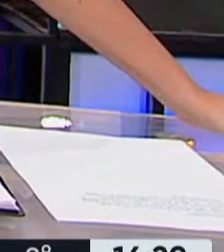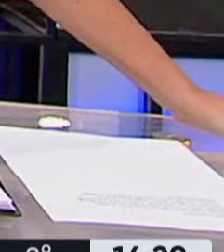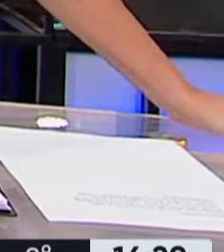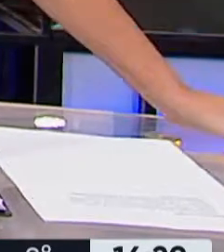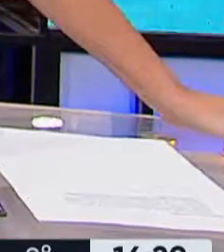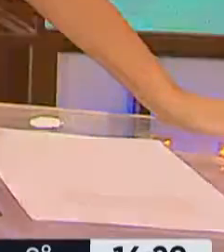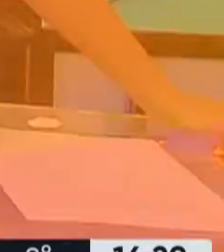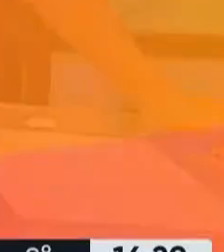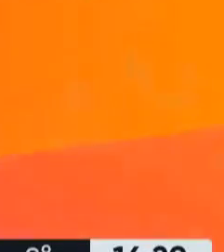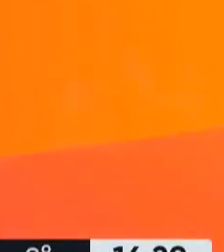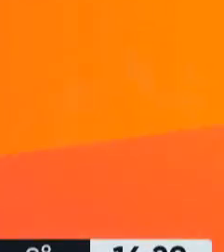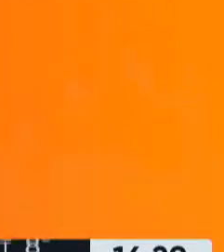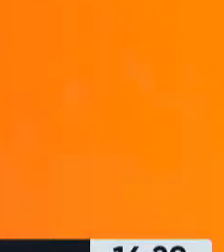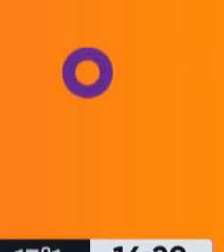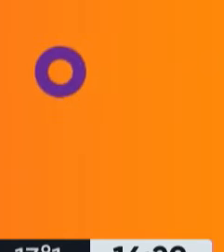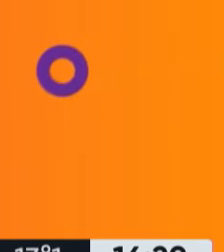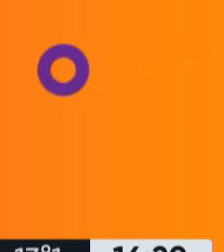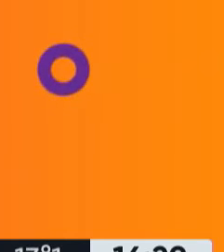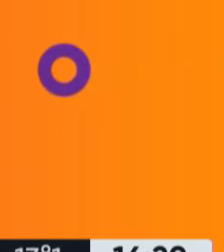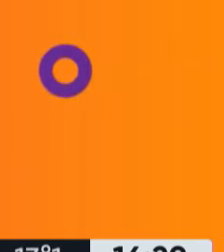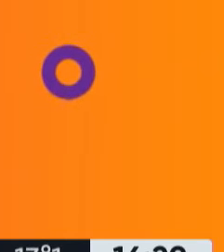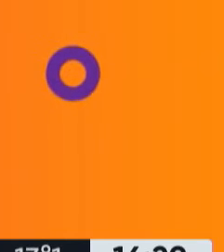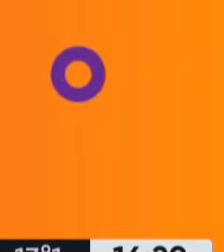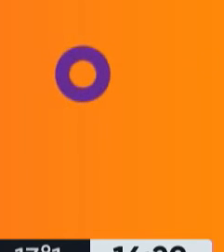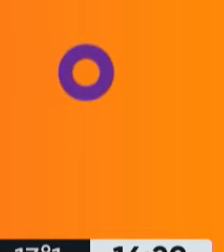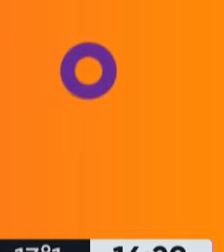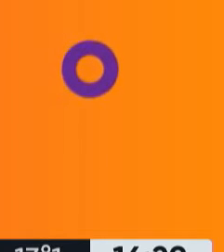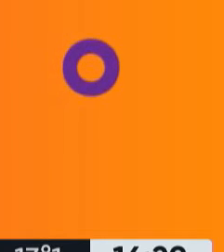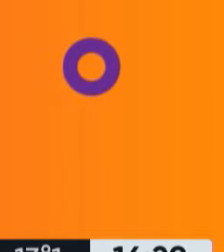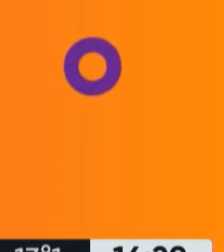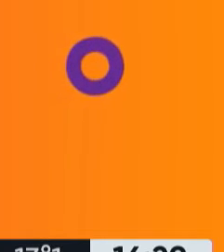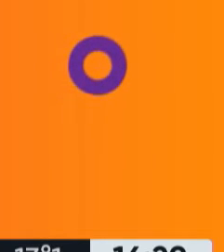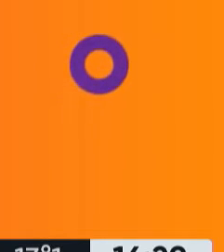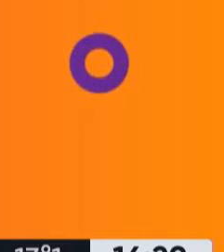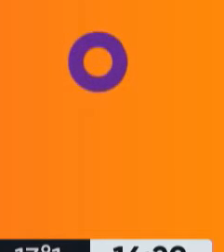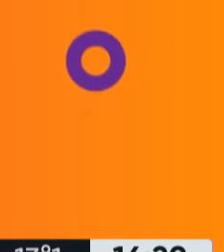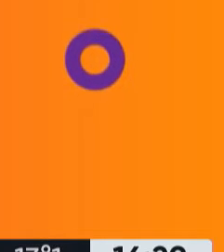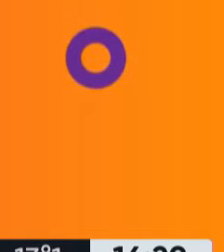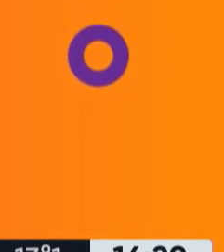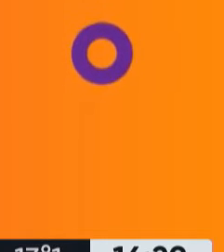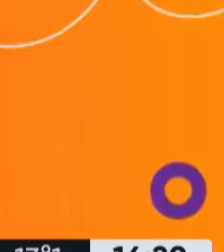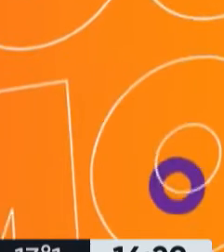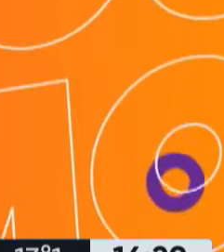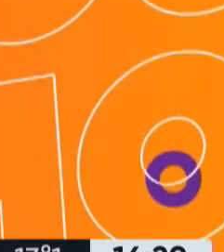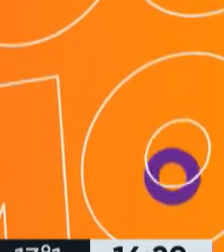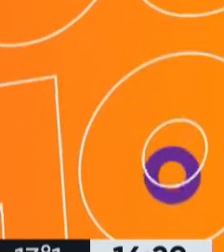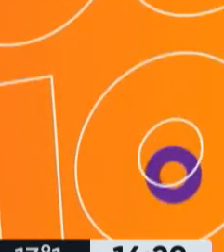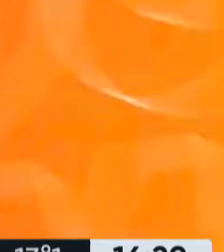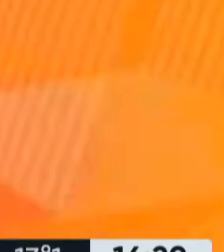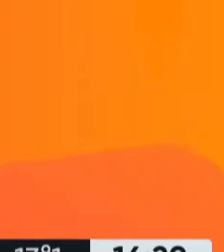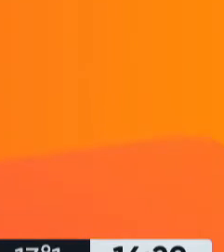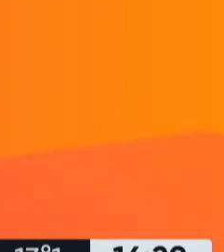¿Cuándo? Ay, no sé, ahora. ¿Te das cuenta? Mira, ahí tenés. Oh, sí, qué lindo, hermoso. Espere. Esperá que nos acercamos acá al